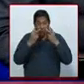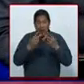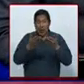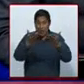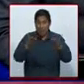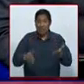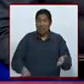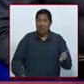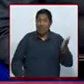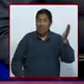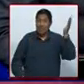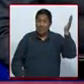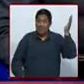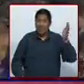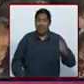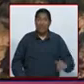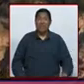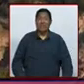ciudad.